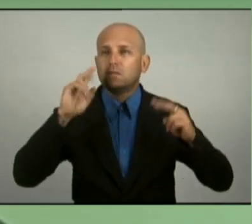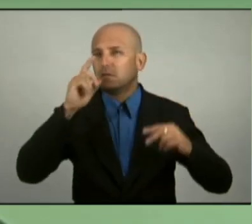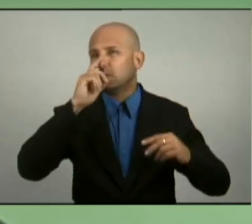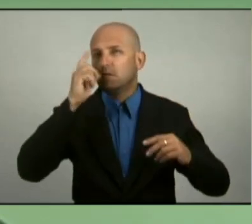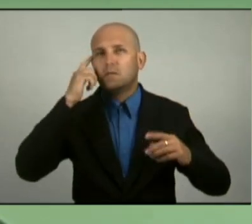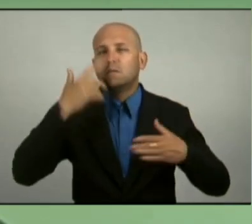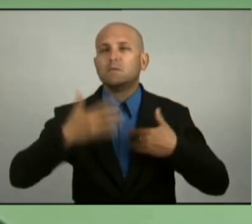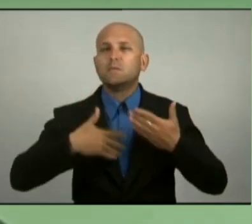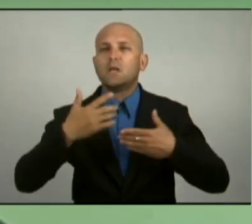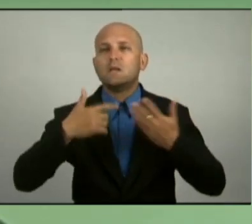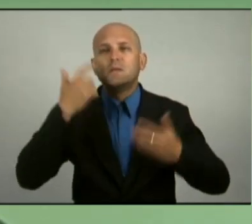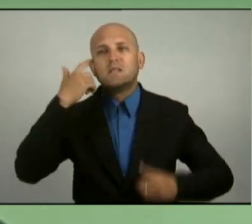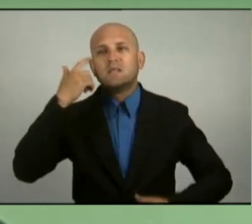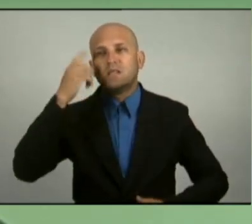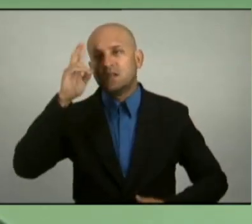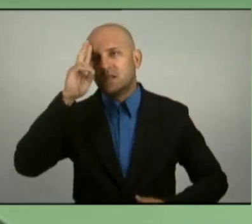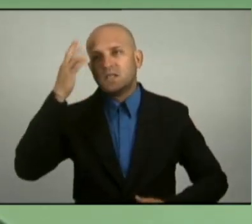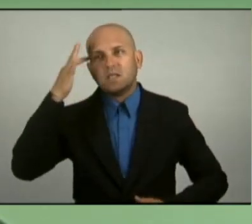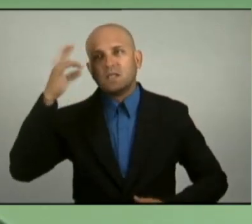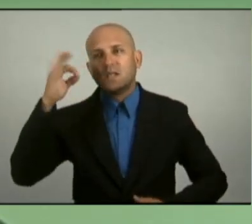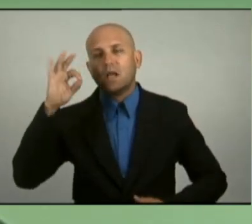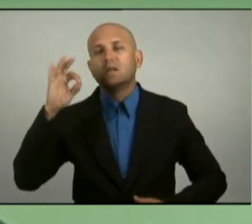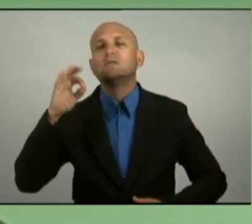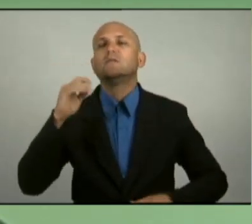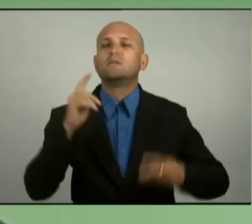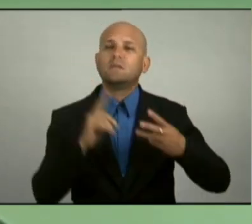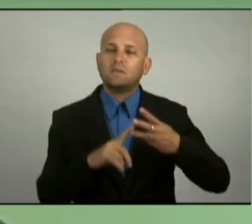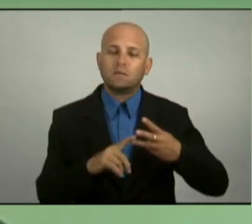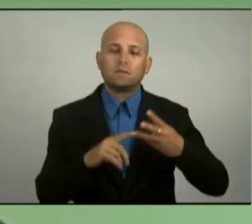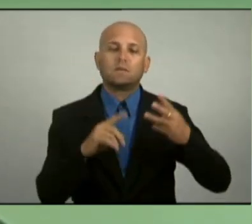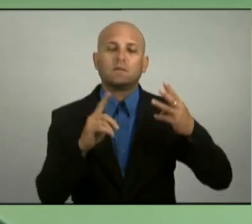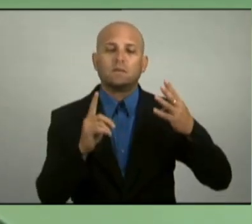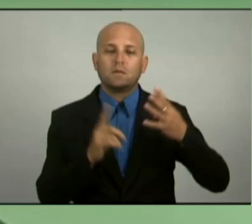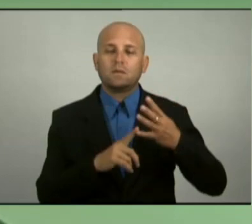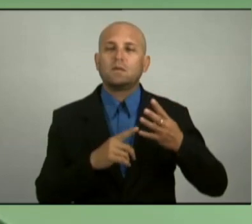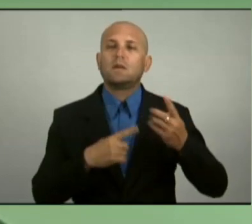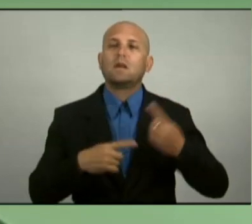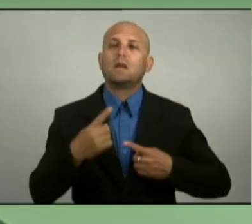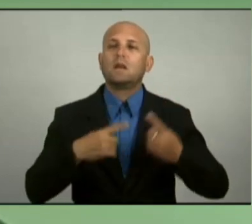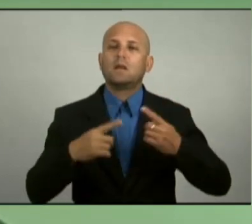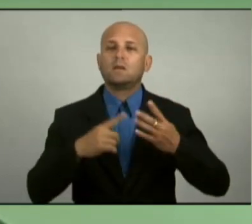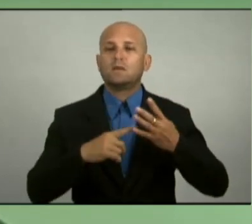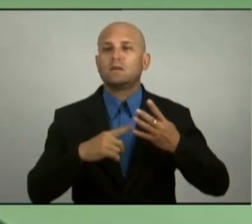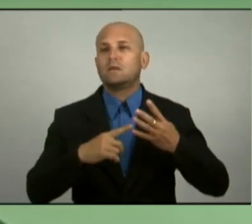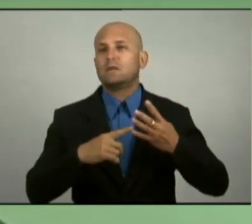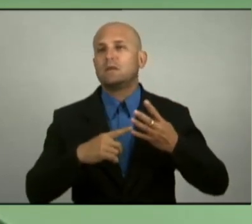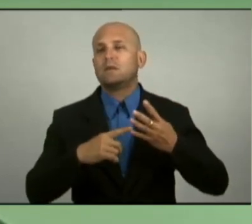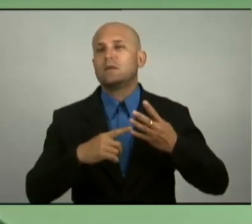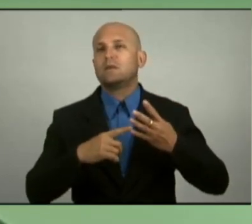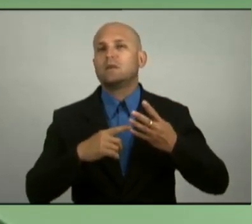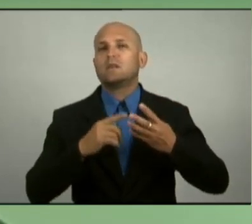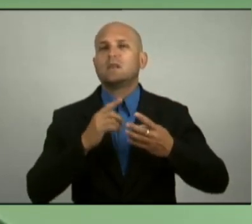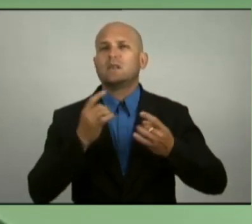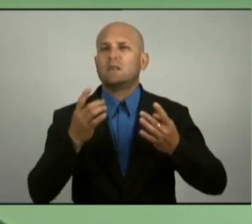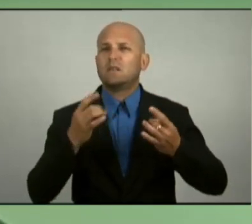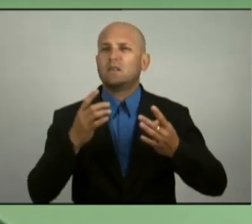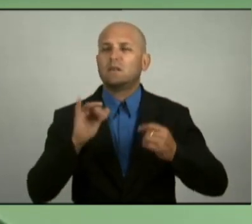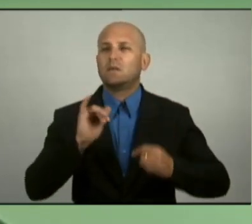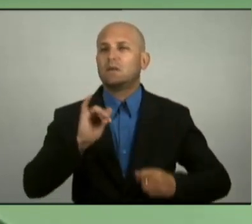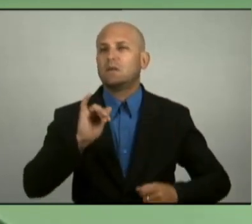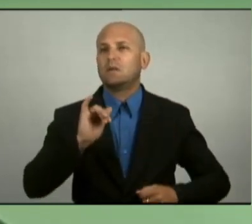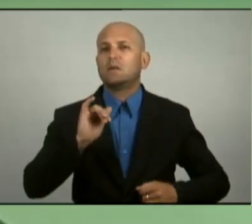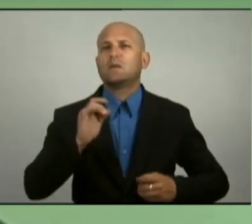puede en determinados momentos tener insomnio eh Hay enfermedades del sistema osteomioarticular que